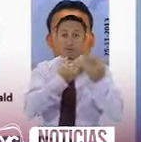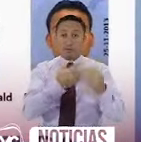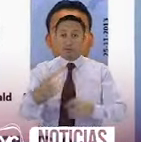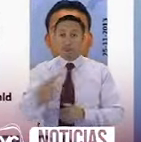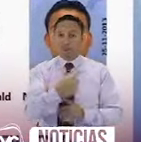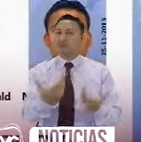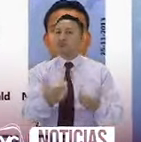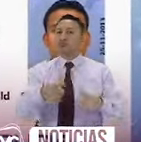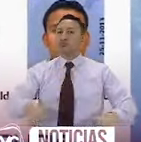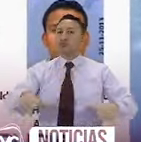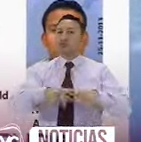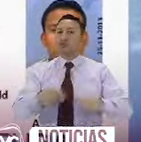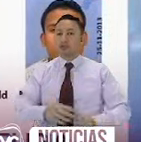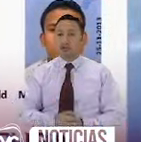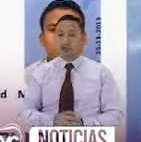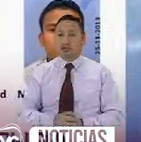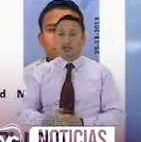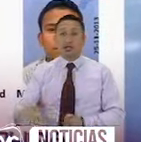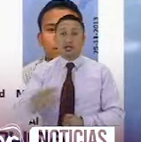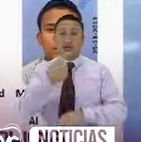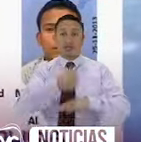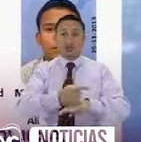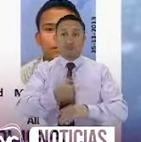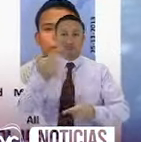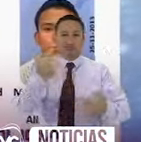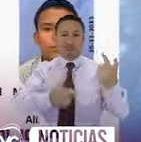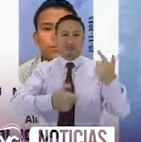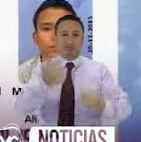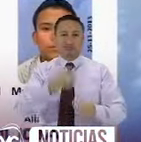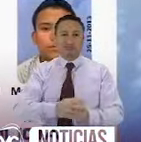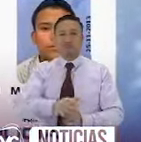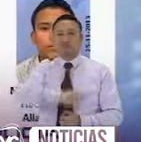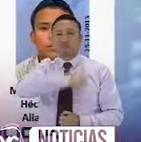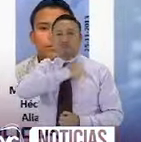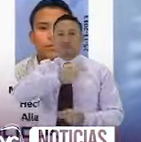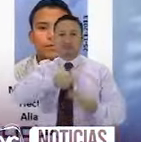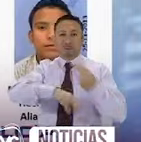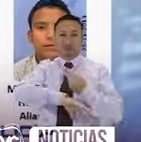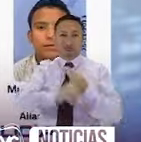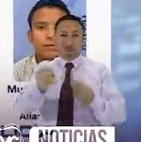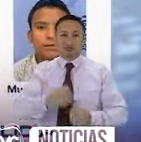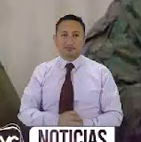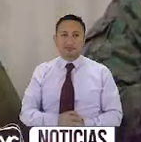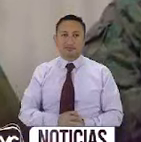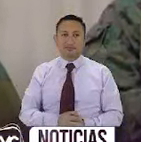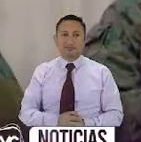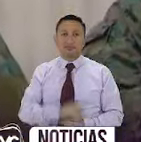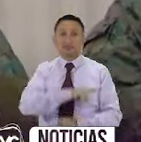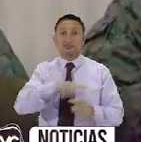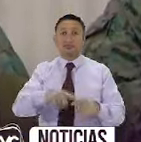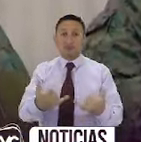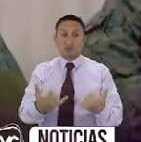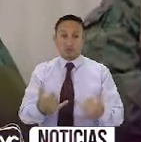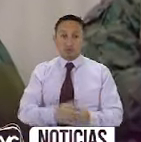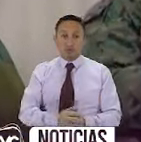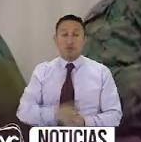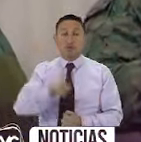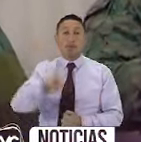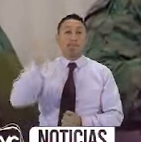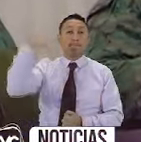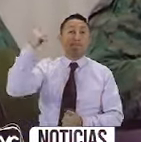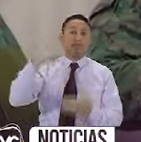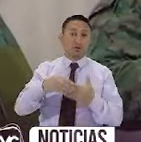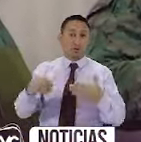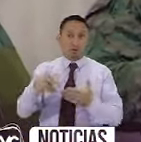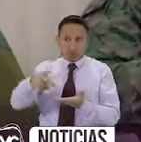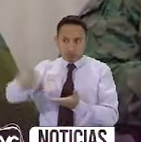ordenado sicariatos, secuestros y extorsiones. Hasta la fecha se han pagado más de $1 millón y justamente es a nivel